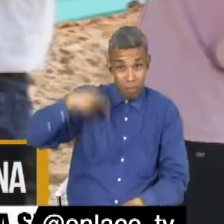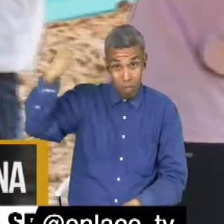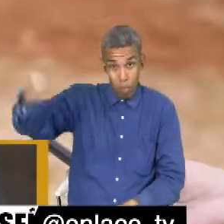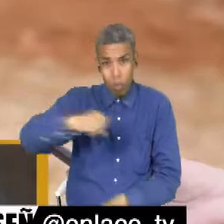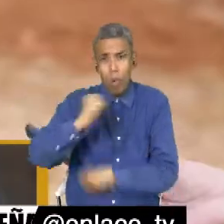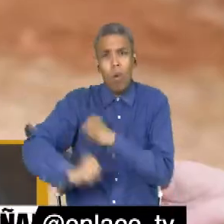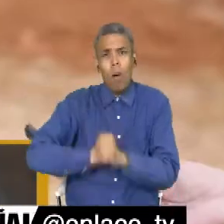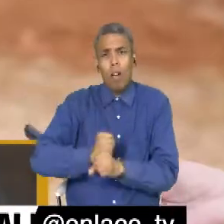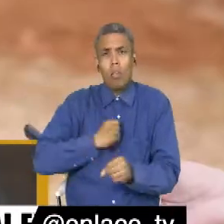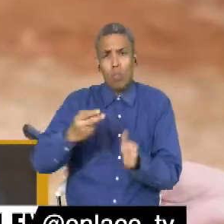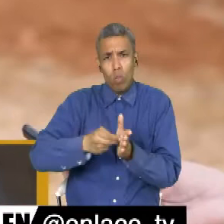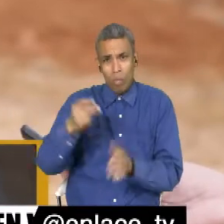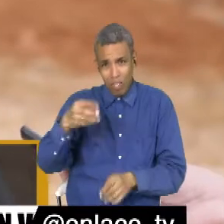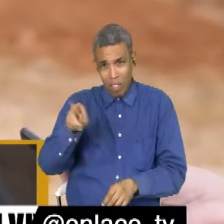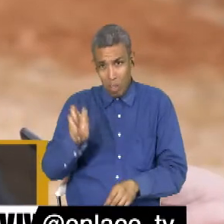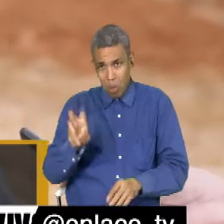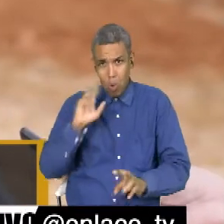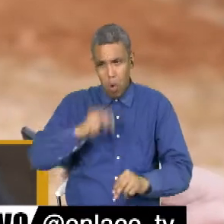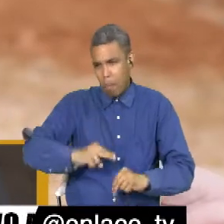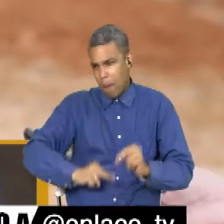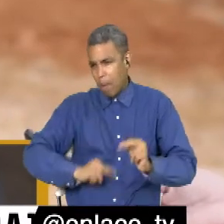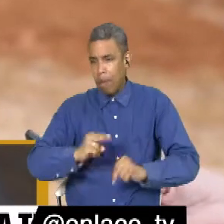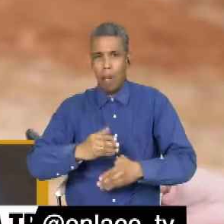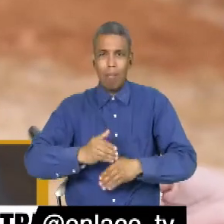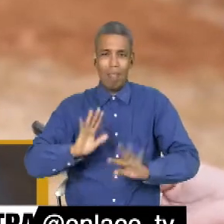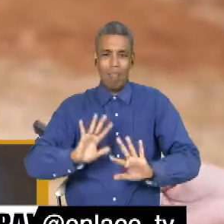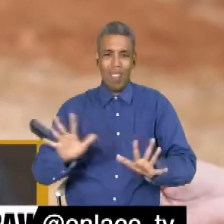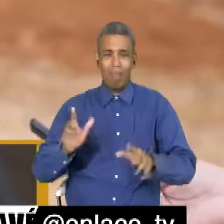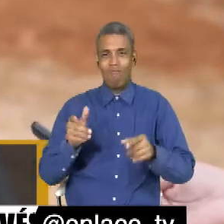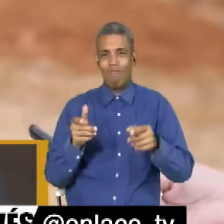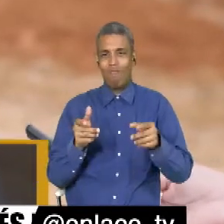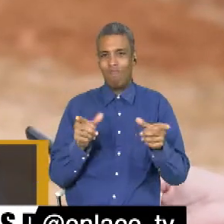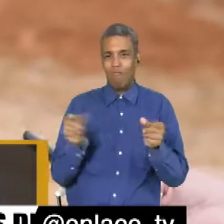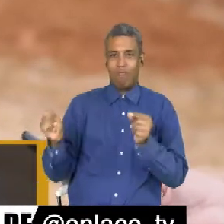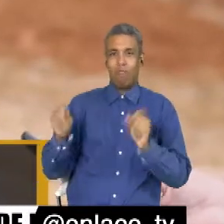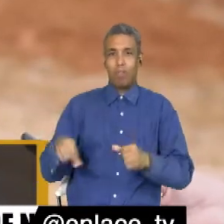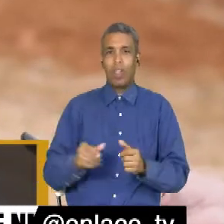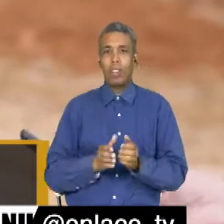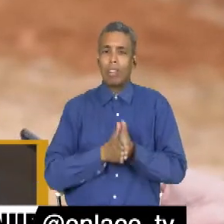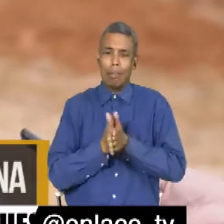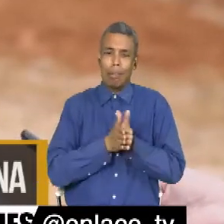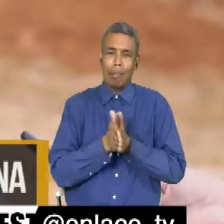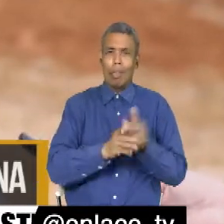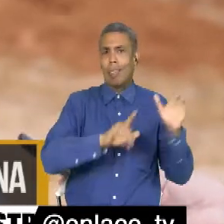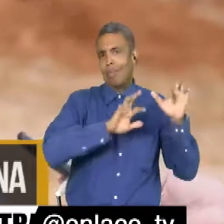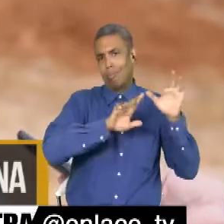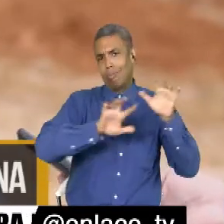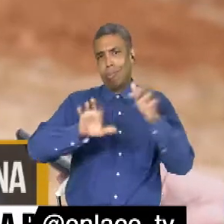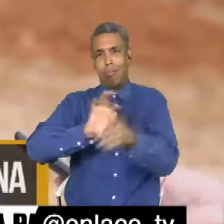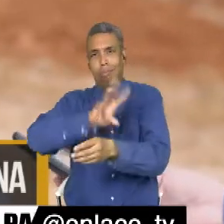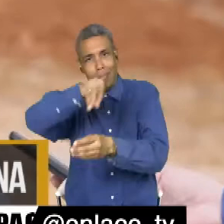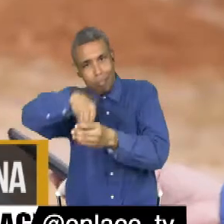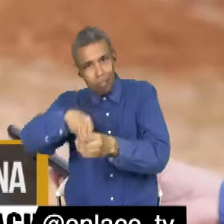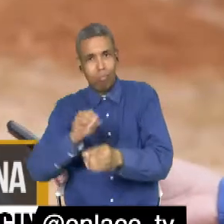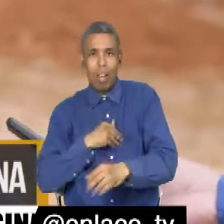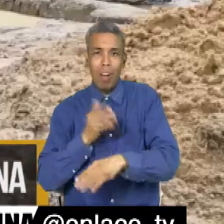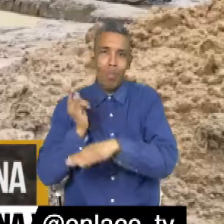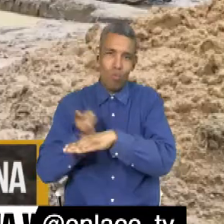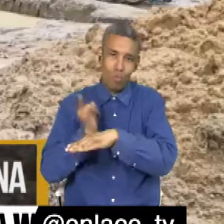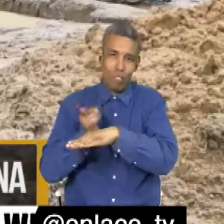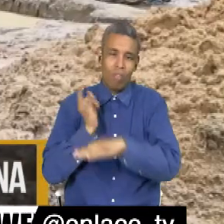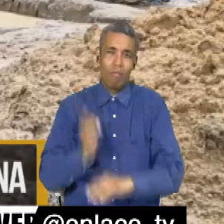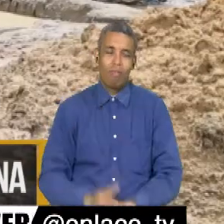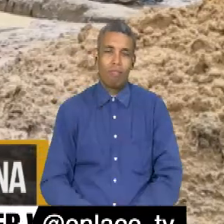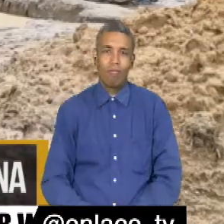que ya los alumnos que en este momento están viendo sus clases en container, pues ya dejen de eso y ya puedan utilizar esta edificación.